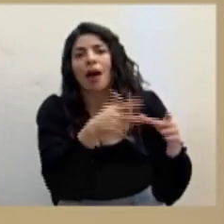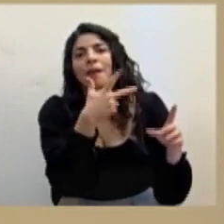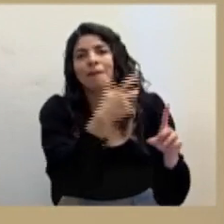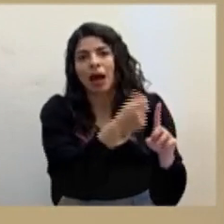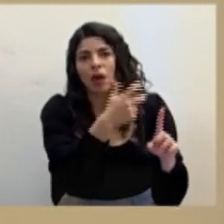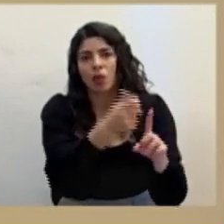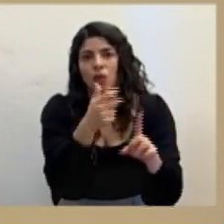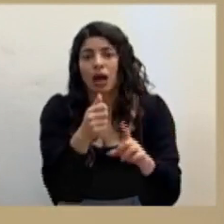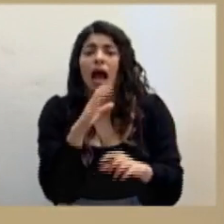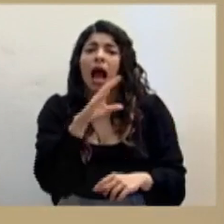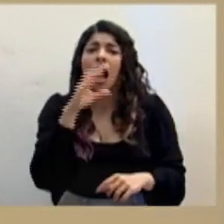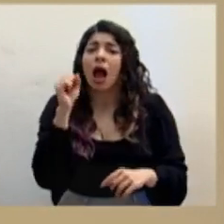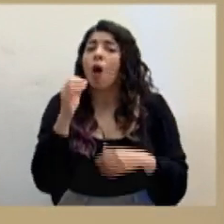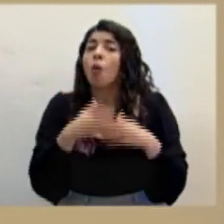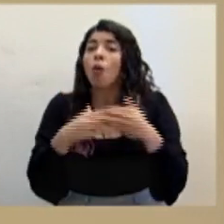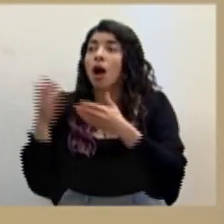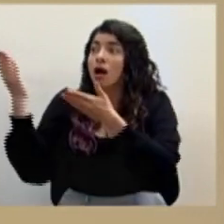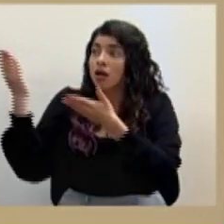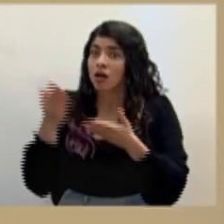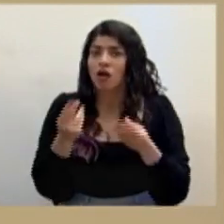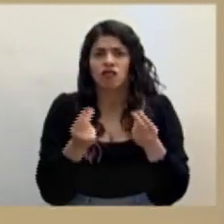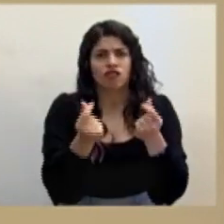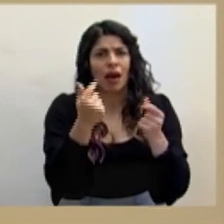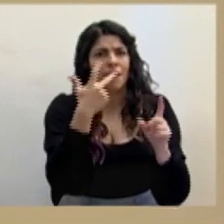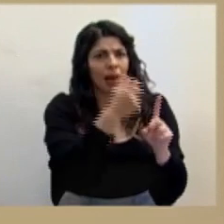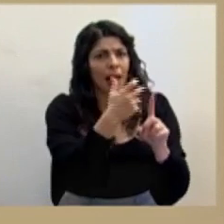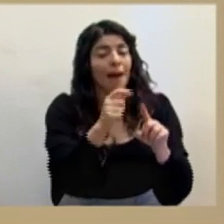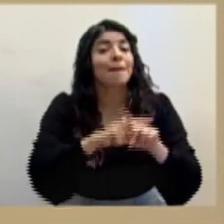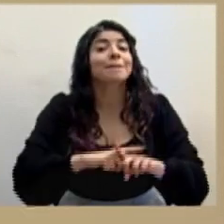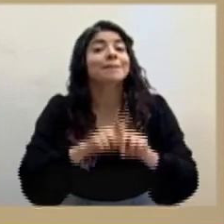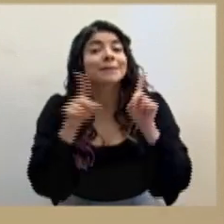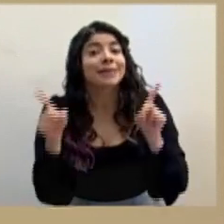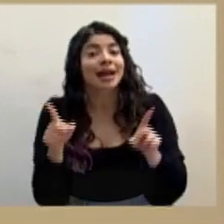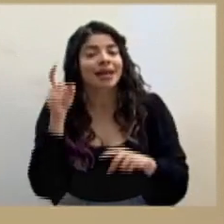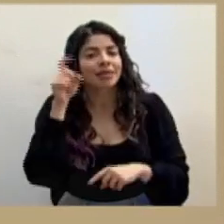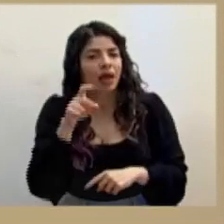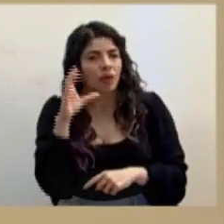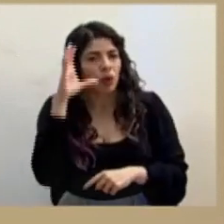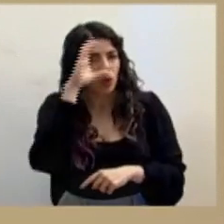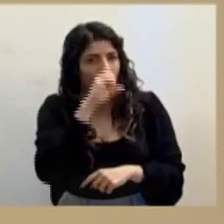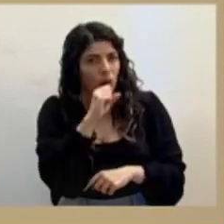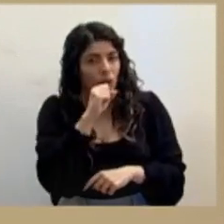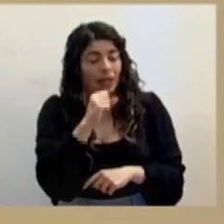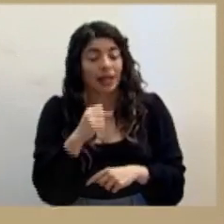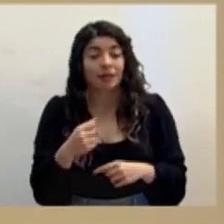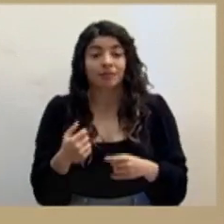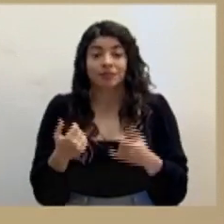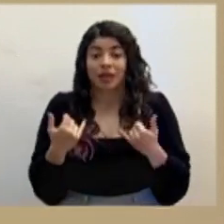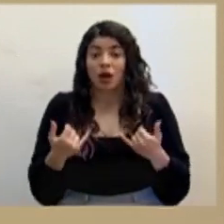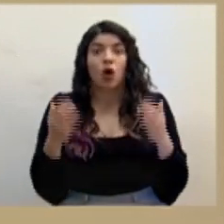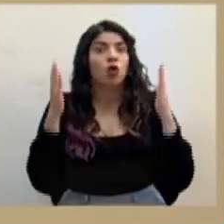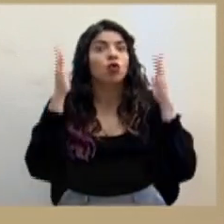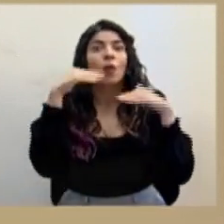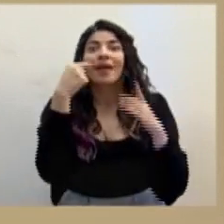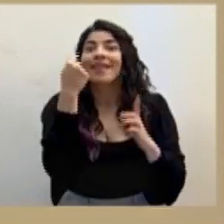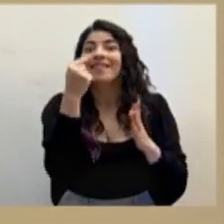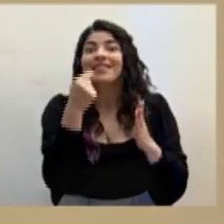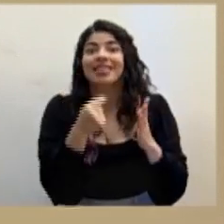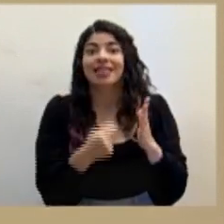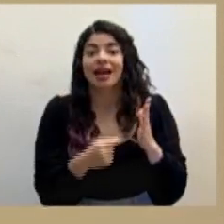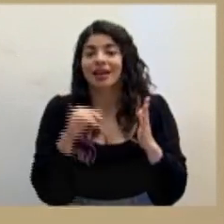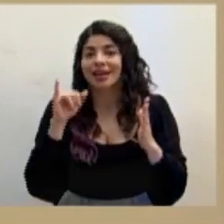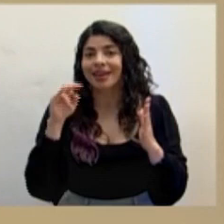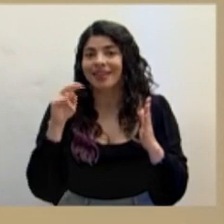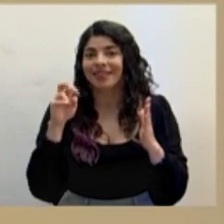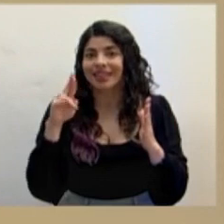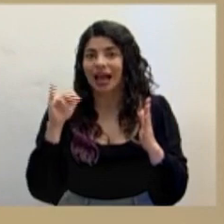Caja pone todo lo que llega de una manera rápida, sin embargo, tenemos que contemplar que al no existir un inventario de esta vacuna en